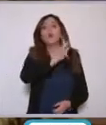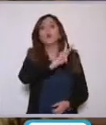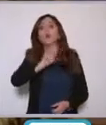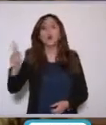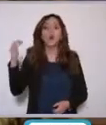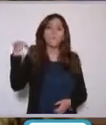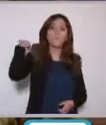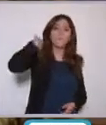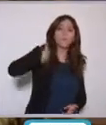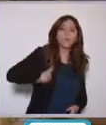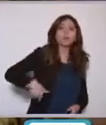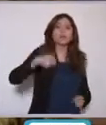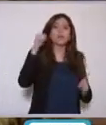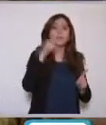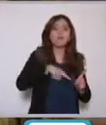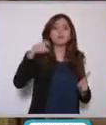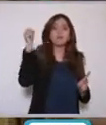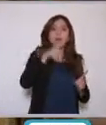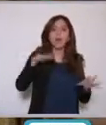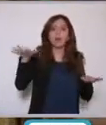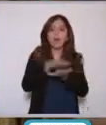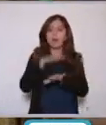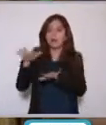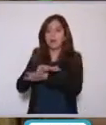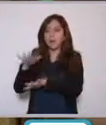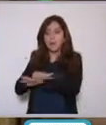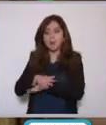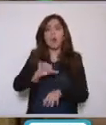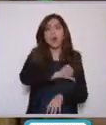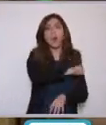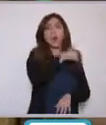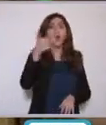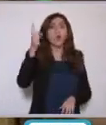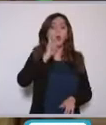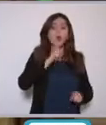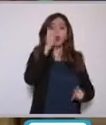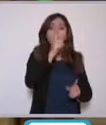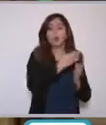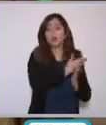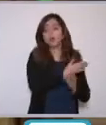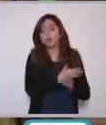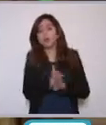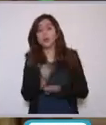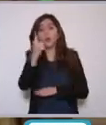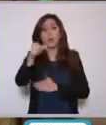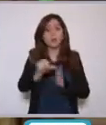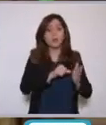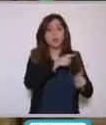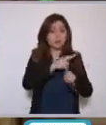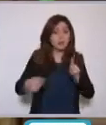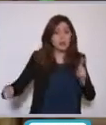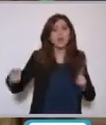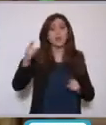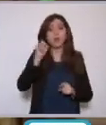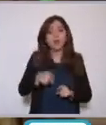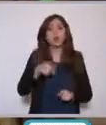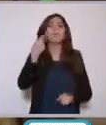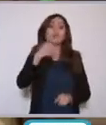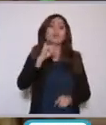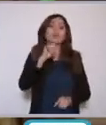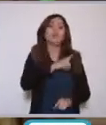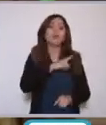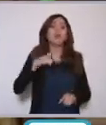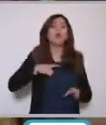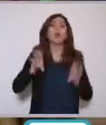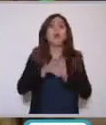no cambian de bolsa nunca. Así de que 2 meses y medio exactamente la misma bolsa. Y sí deberíamos de estar como un poquito jugando con las bolsas.